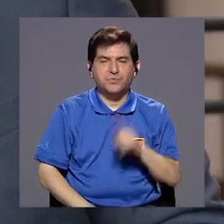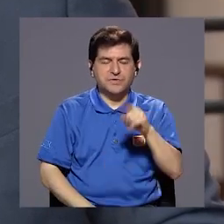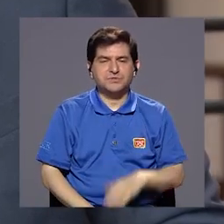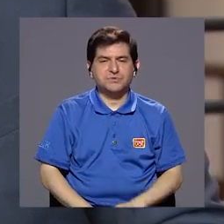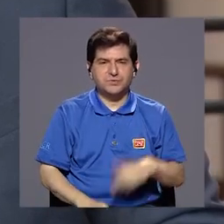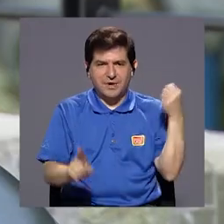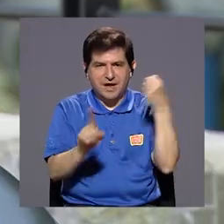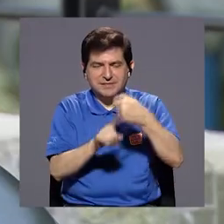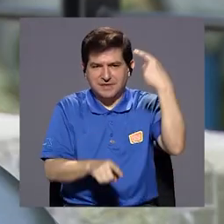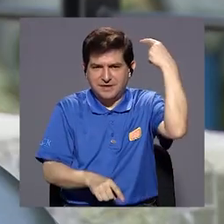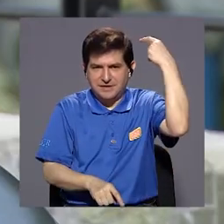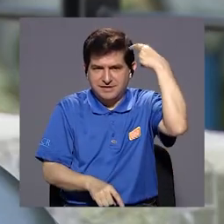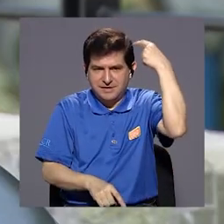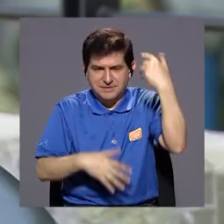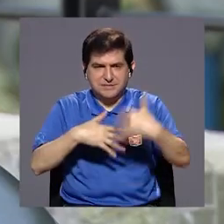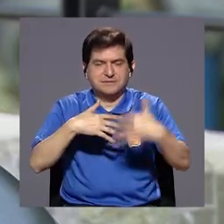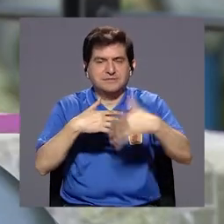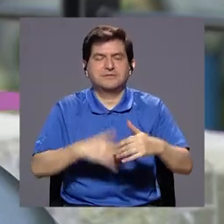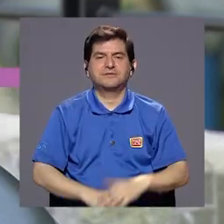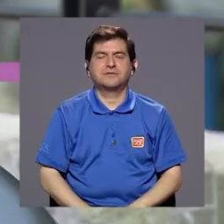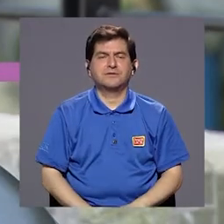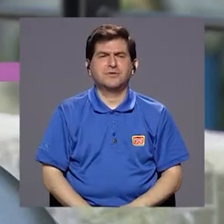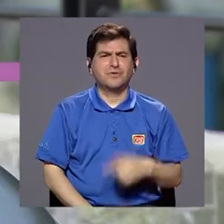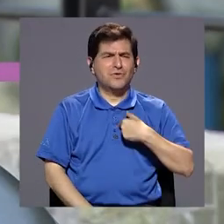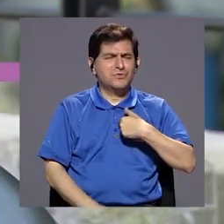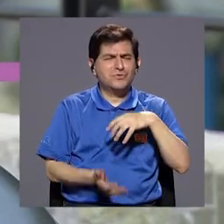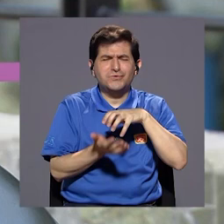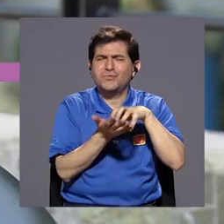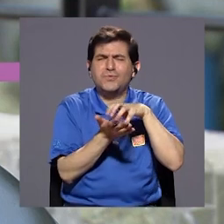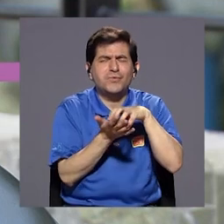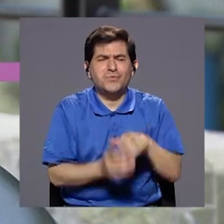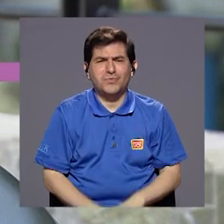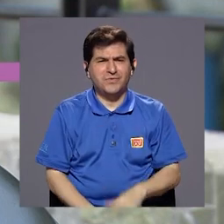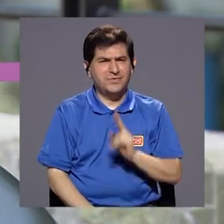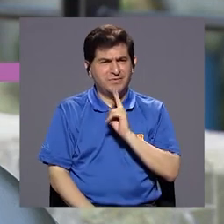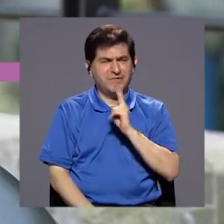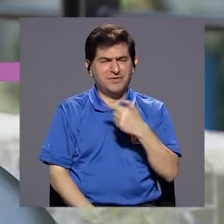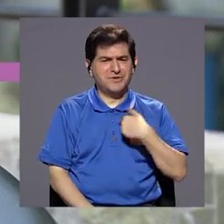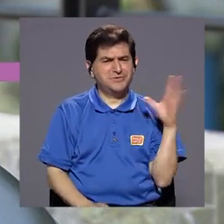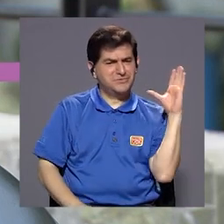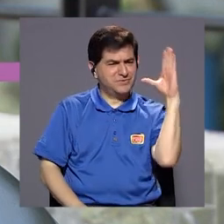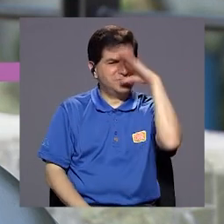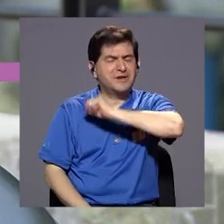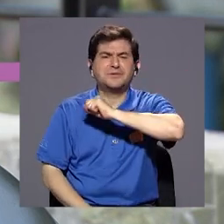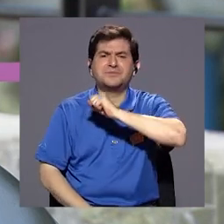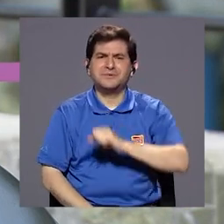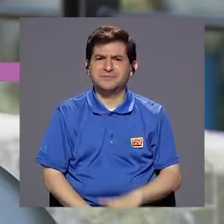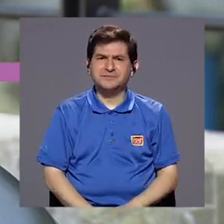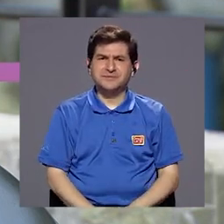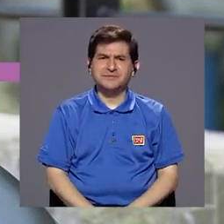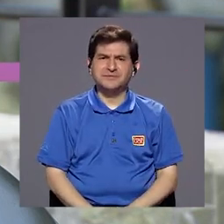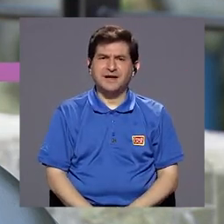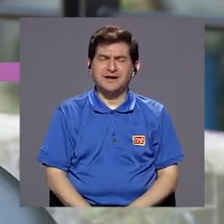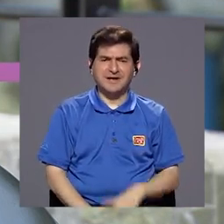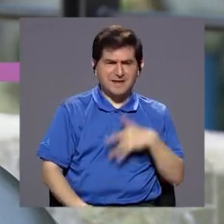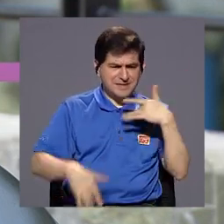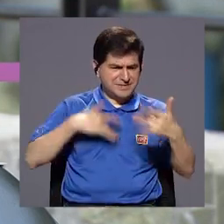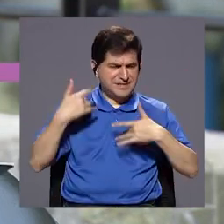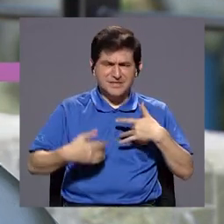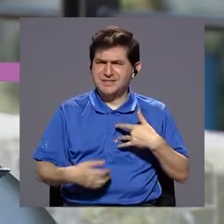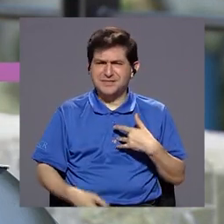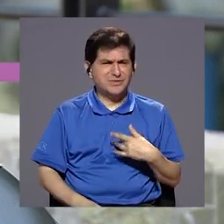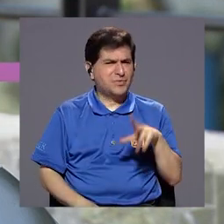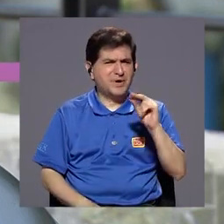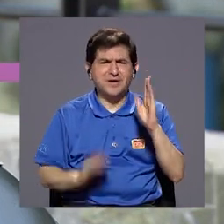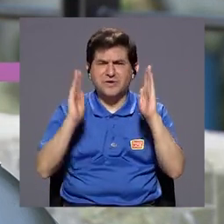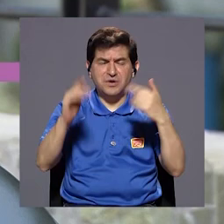cerebral. Pero doctor, eso me cuestiona a mí el tema de realmente yo darme cuenta, porque digamos, si el síntoma no es